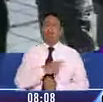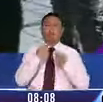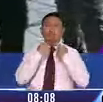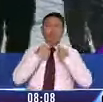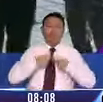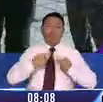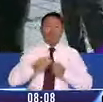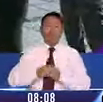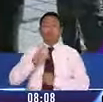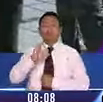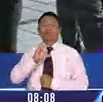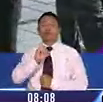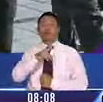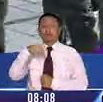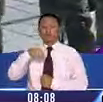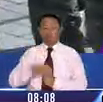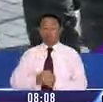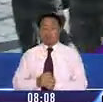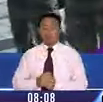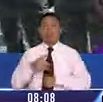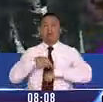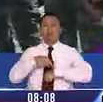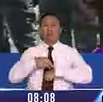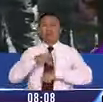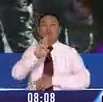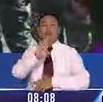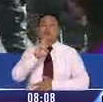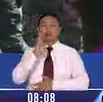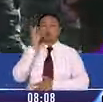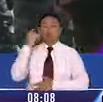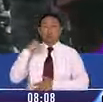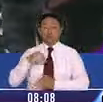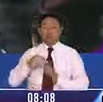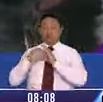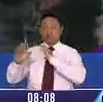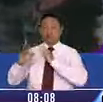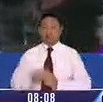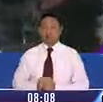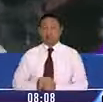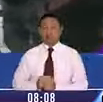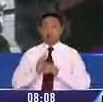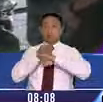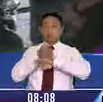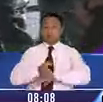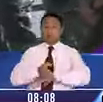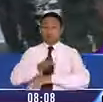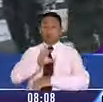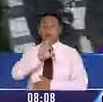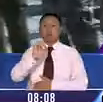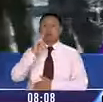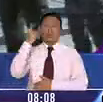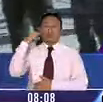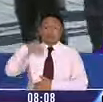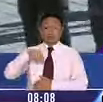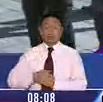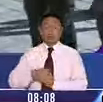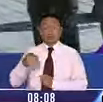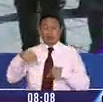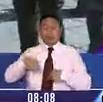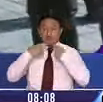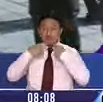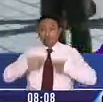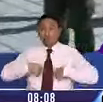Nacional Electoral sería en un lapso de 7 días. Después de ello, 90 días para que se puedan llamar a